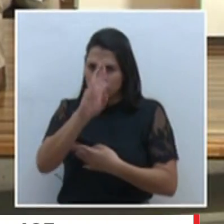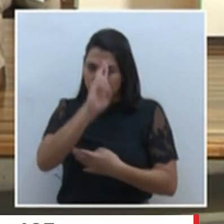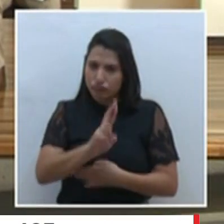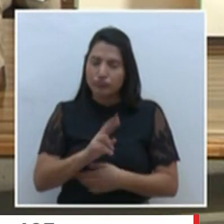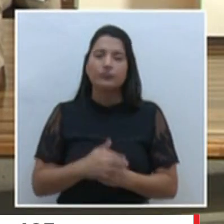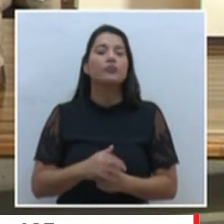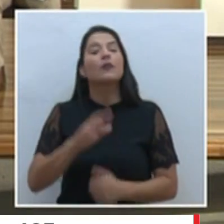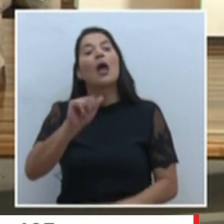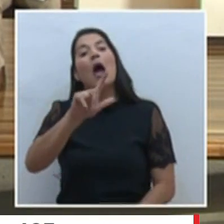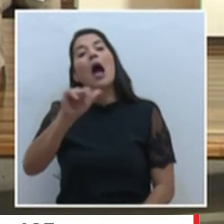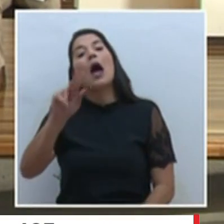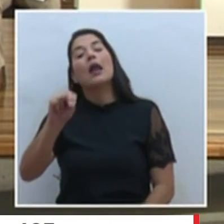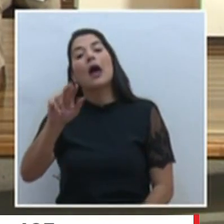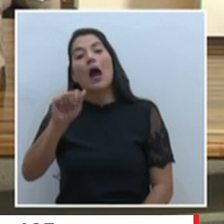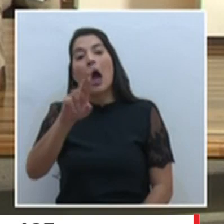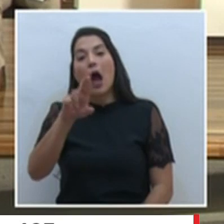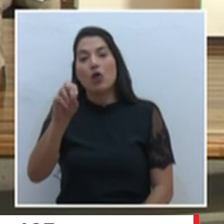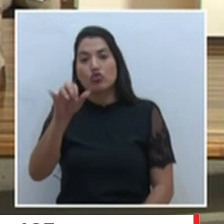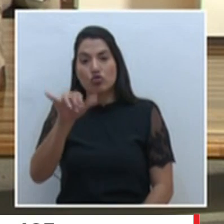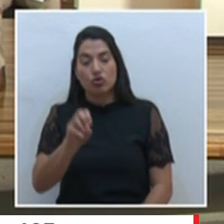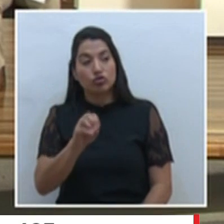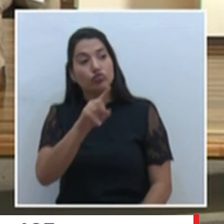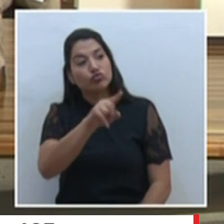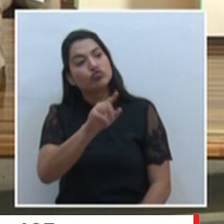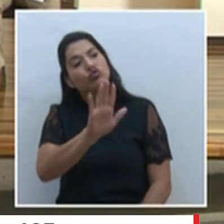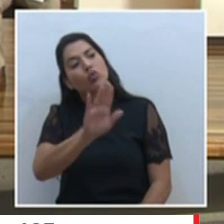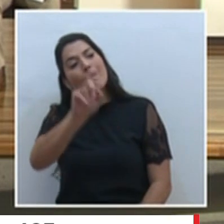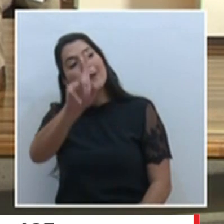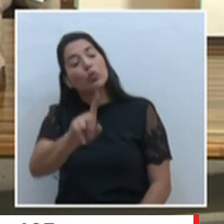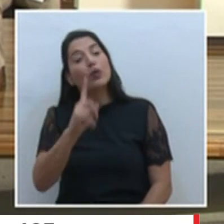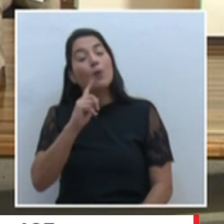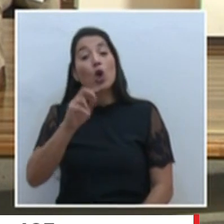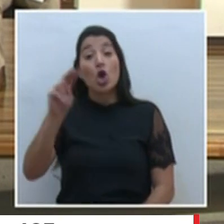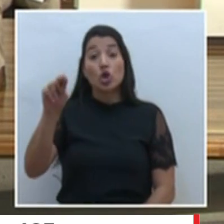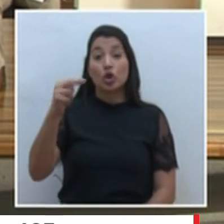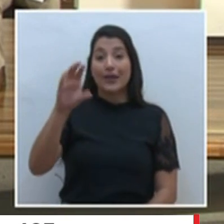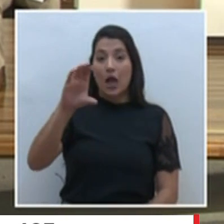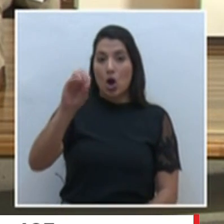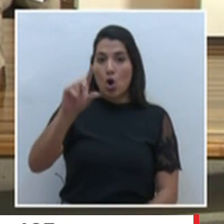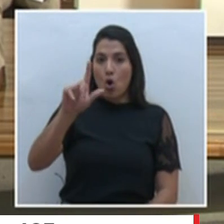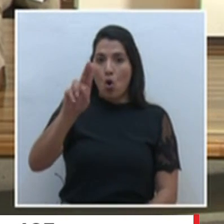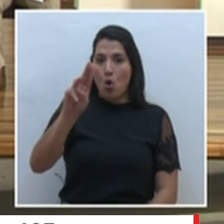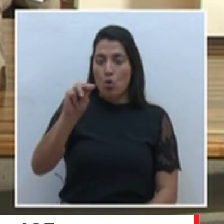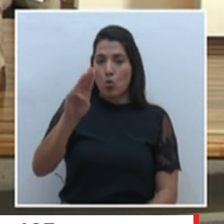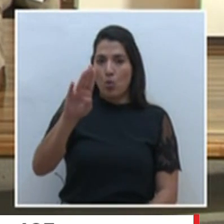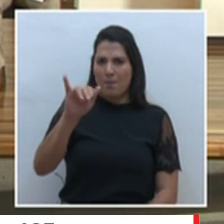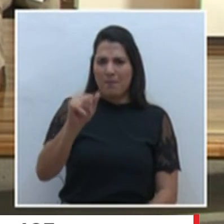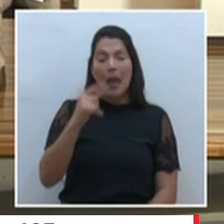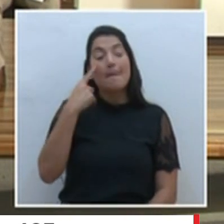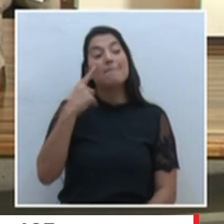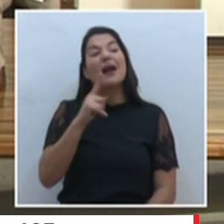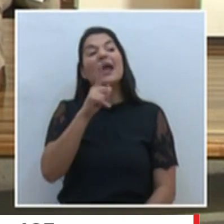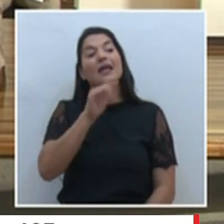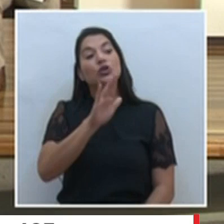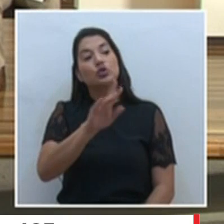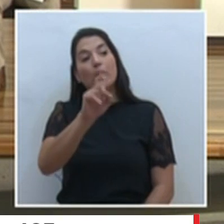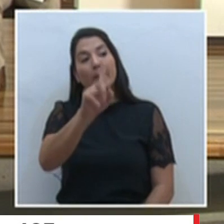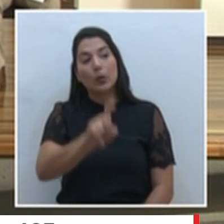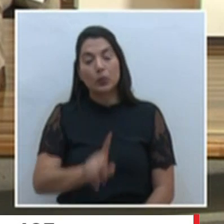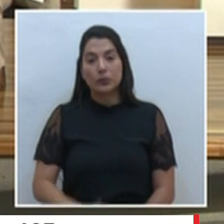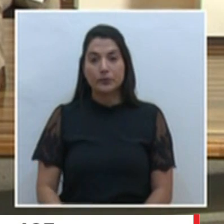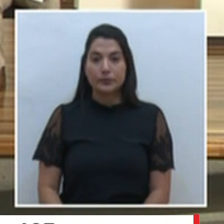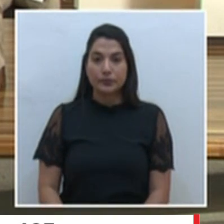su consulta por parte de Noticias Colombia, por favor, y nos indica hacia quién va dirigida su